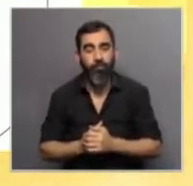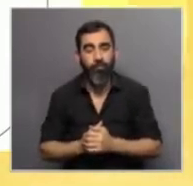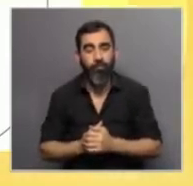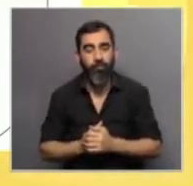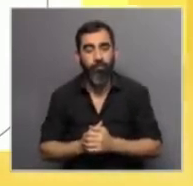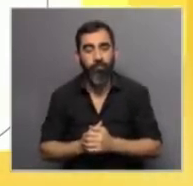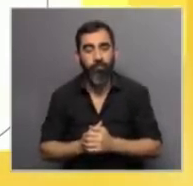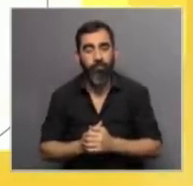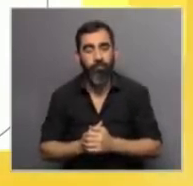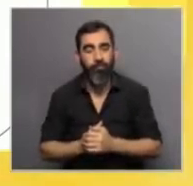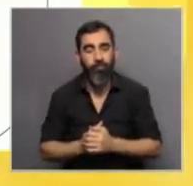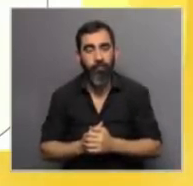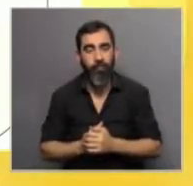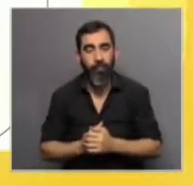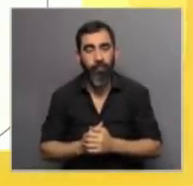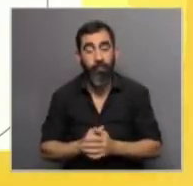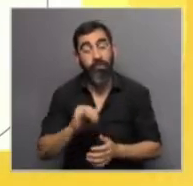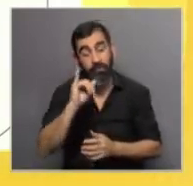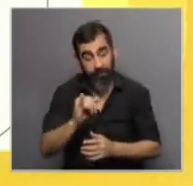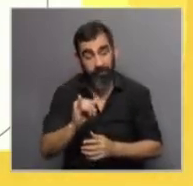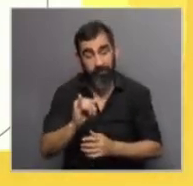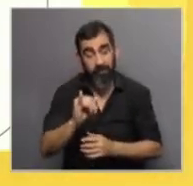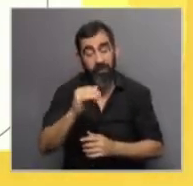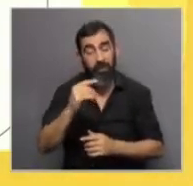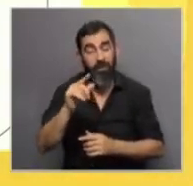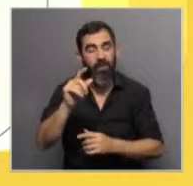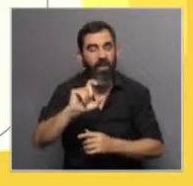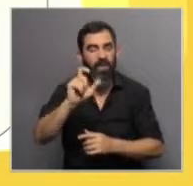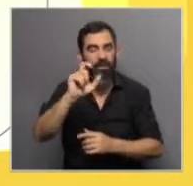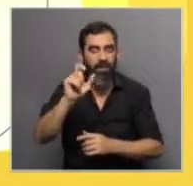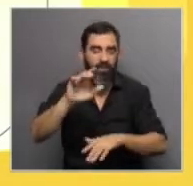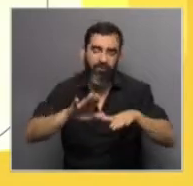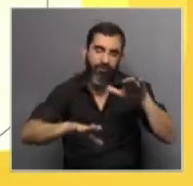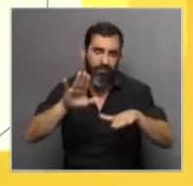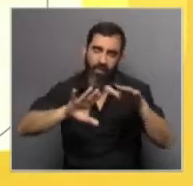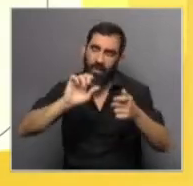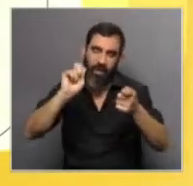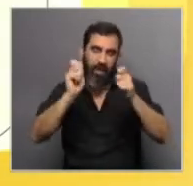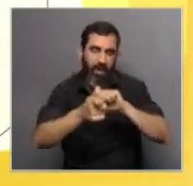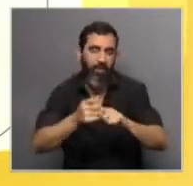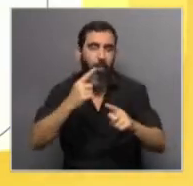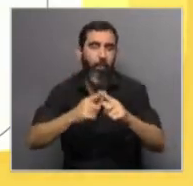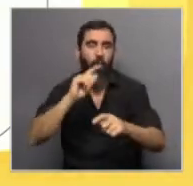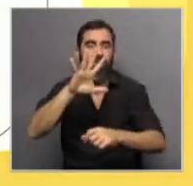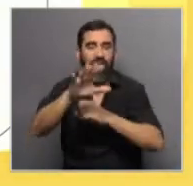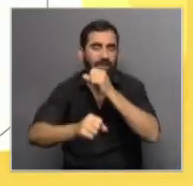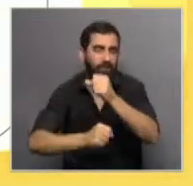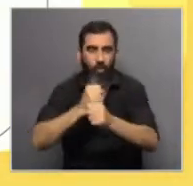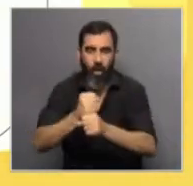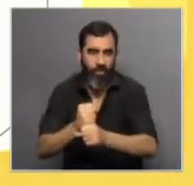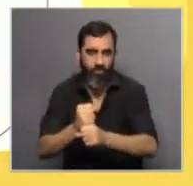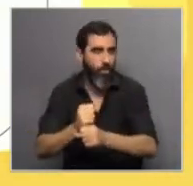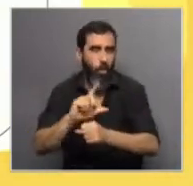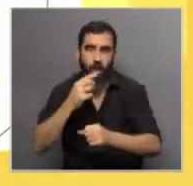Correcto. Sí, no, como usted puede ver, digamos, además las diferencias fluctúan, como digo, de un quinquenio a otro y no hay un